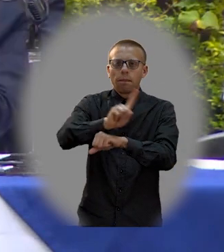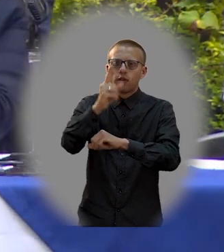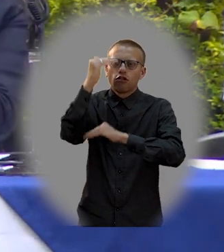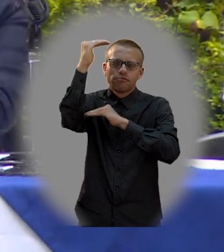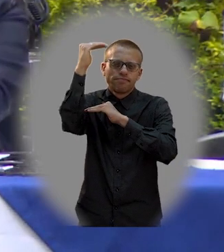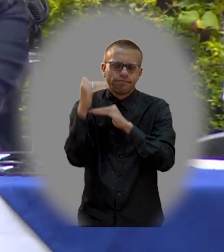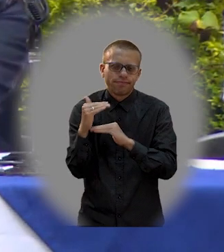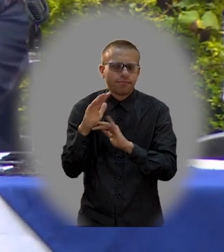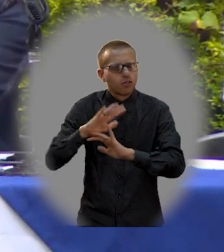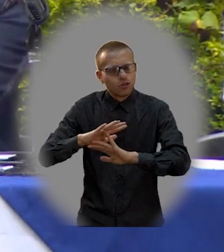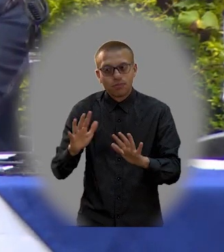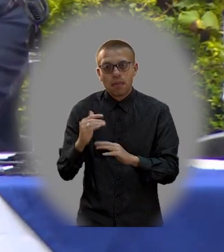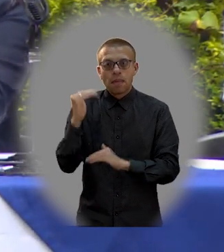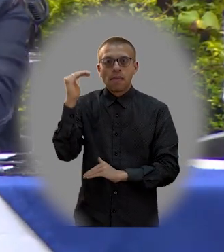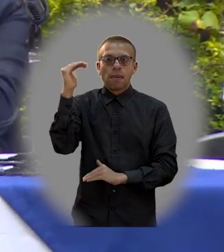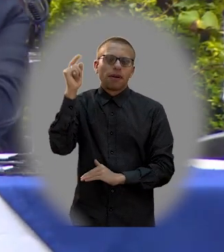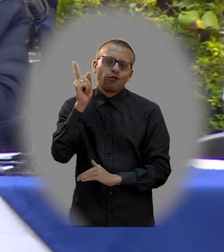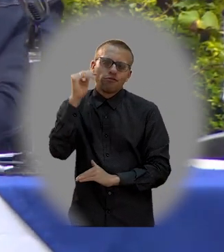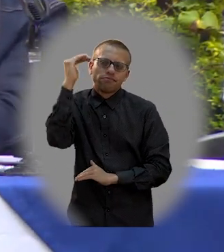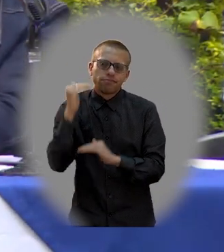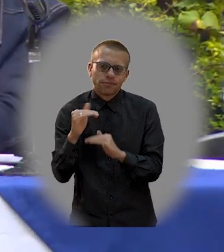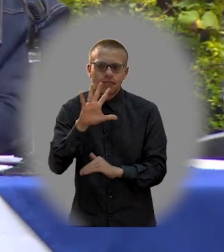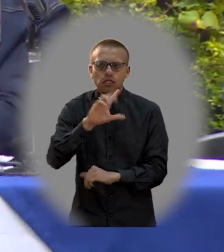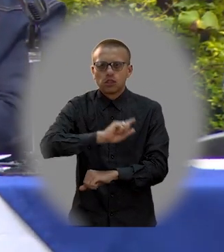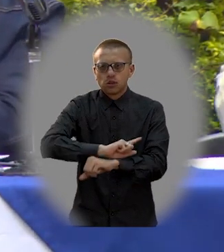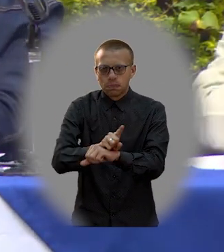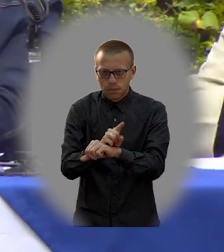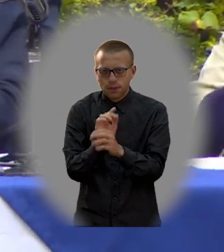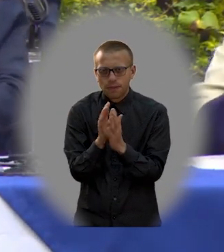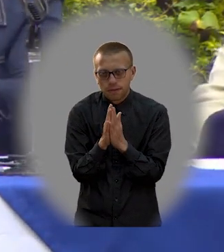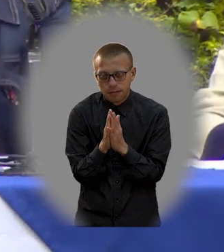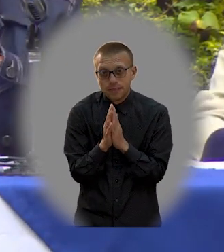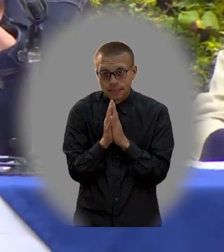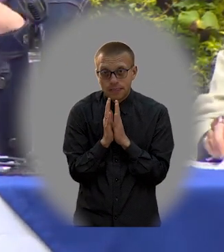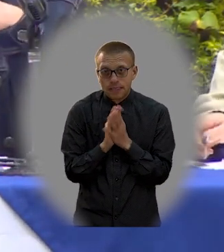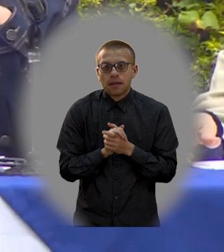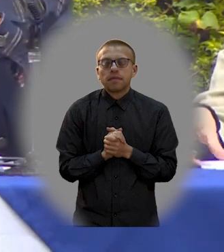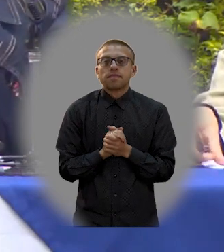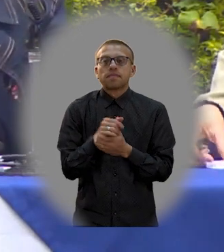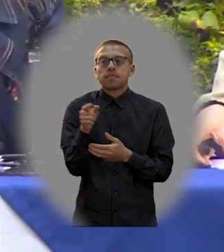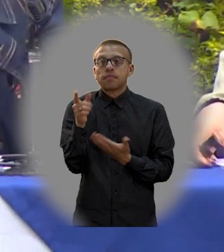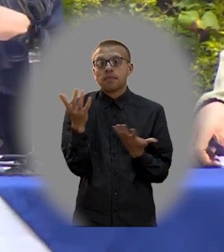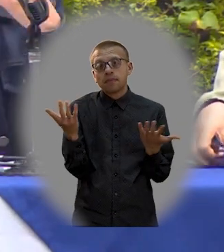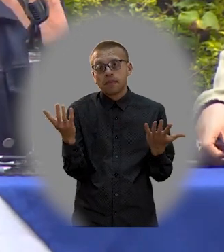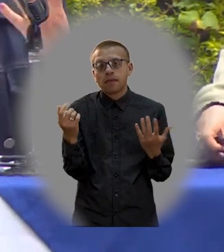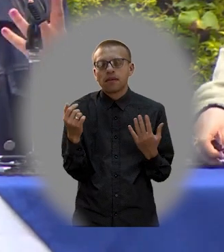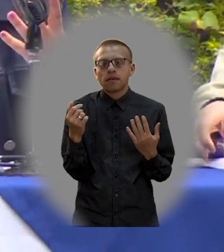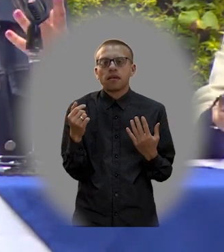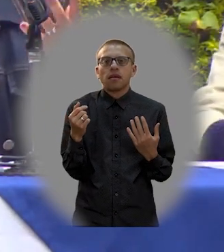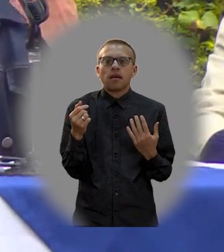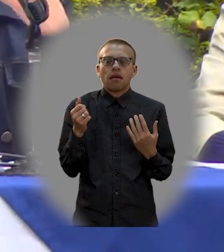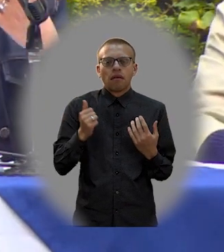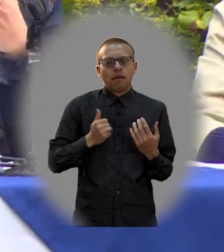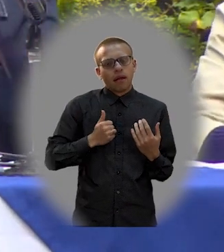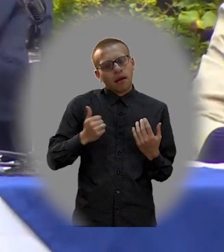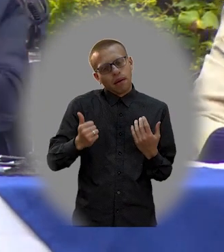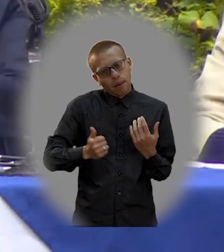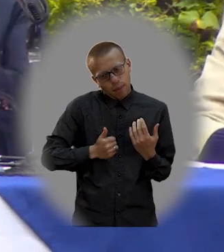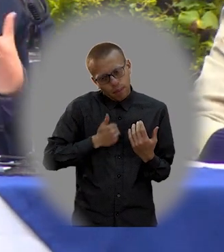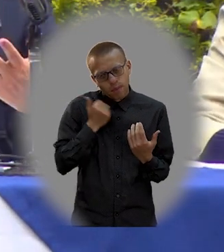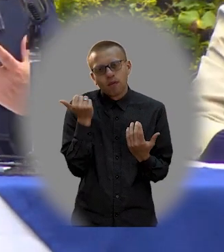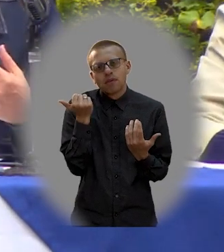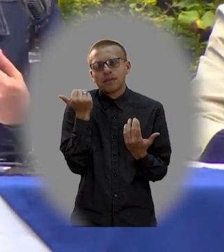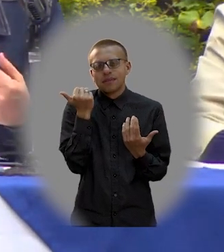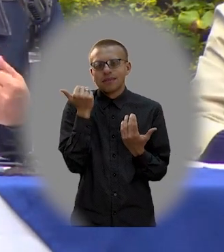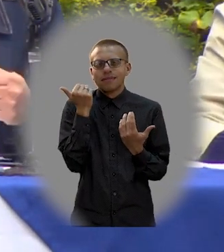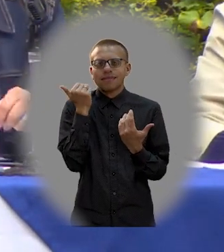de mostrar el papelito, pero la idea es también cómo participar, aprovechar la diversidad y la